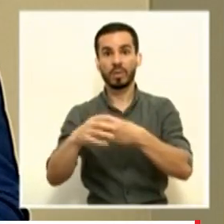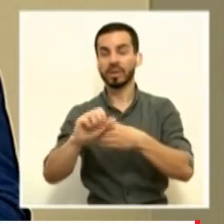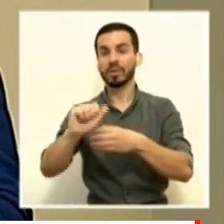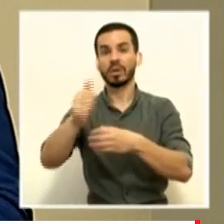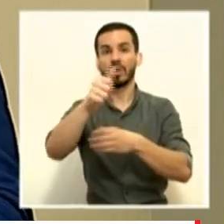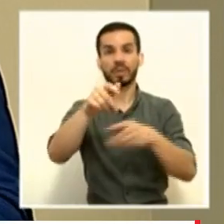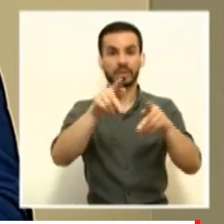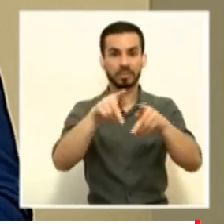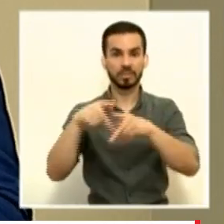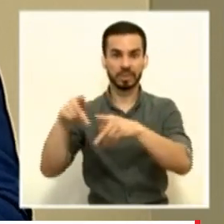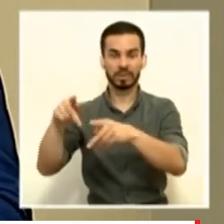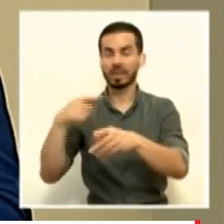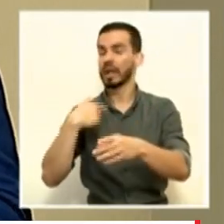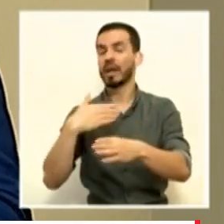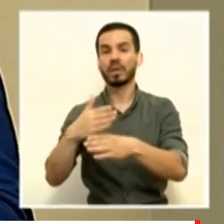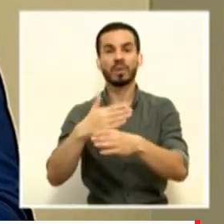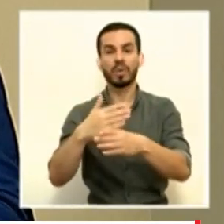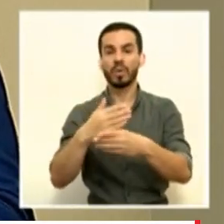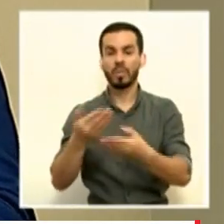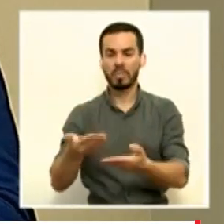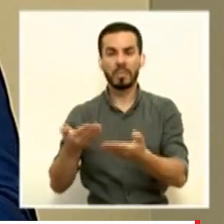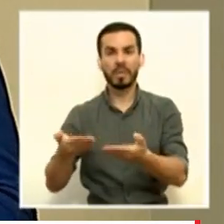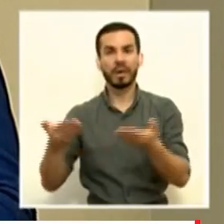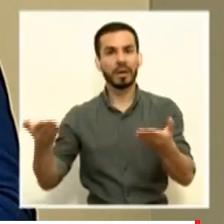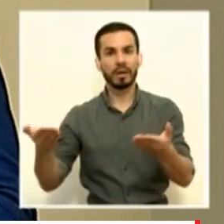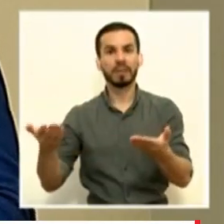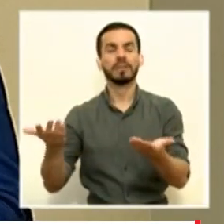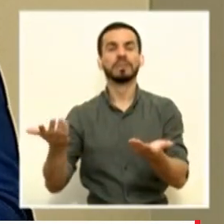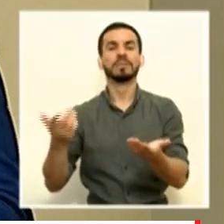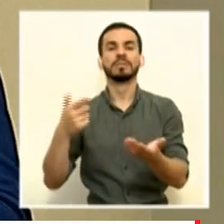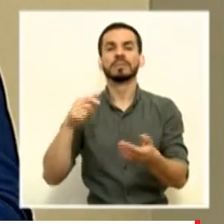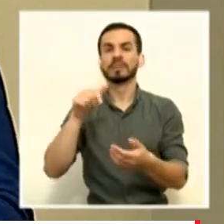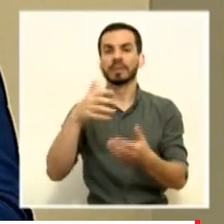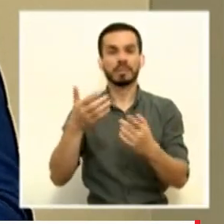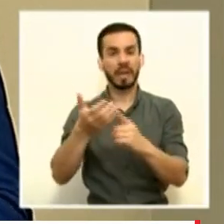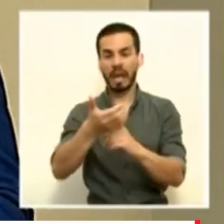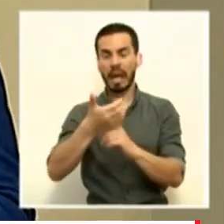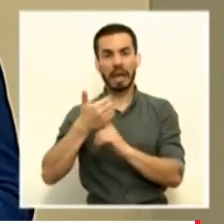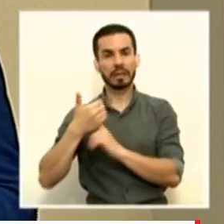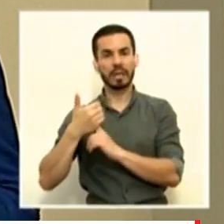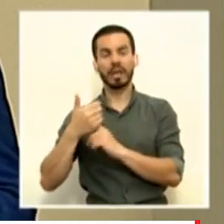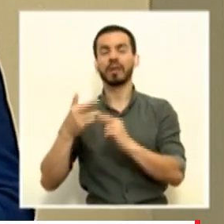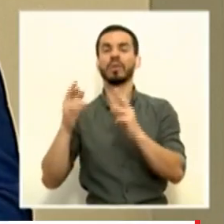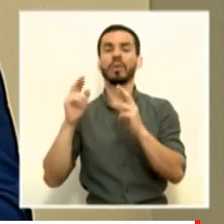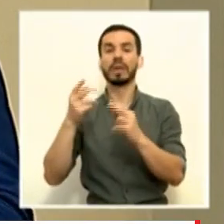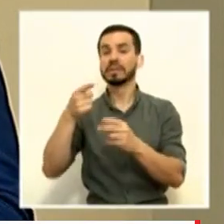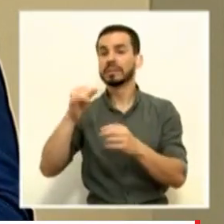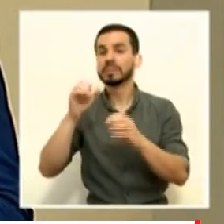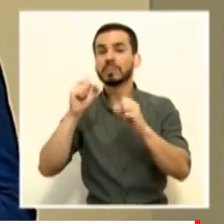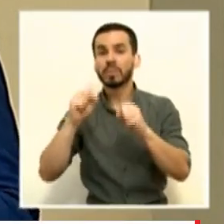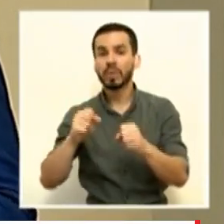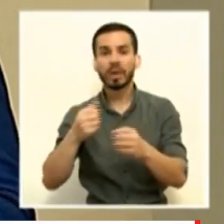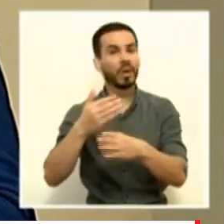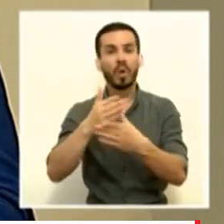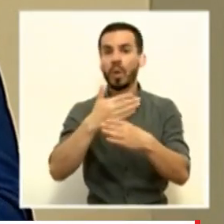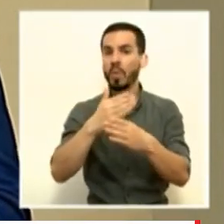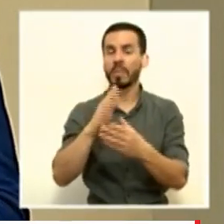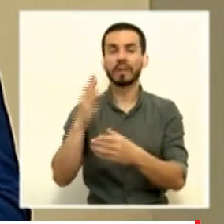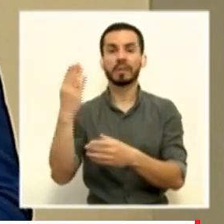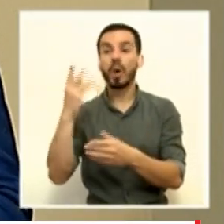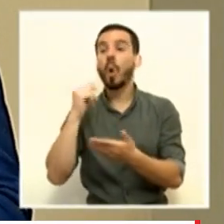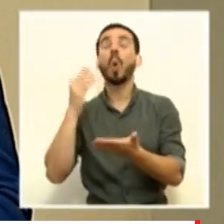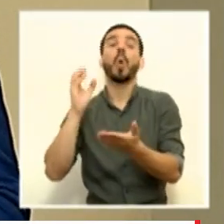las demás personas, que no compartan utensilios, que esté lo más aislado posible. Ojalá que si se puede no compartir baño, pero si no